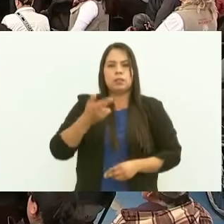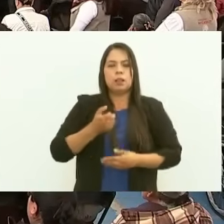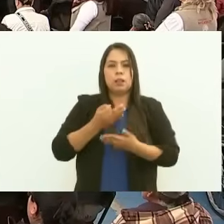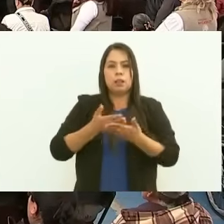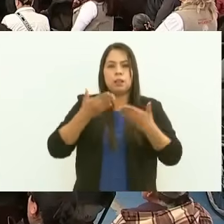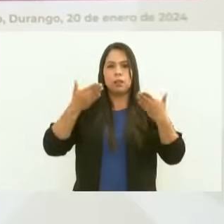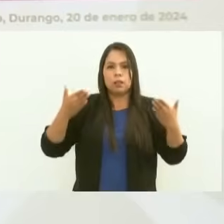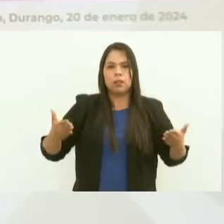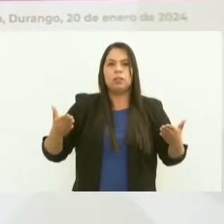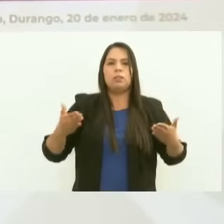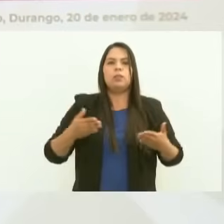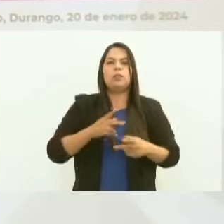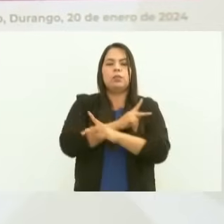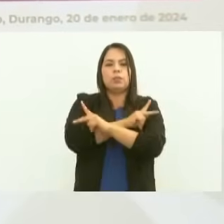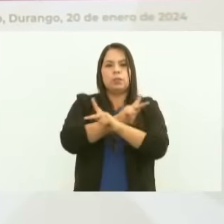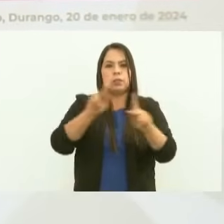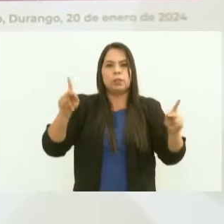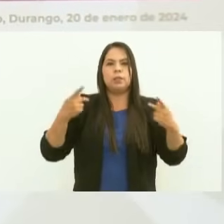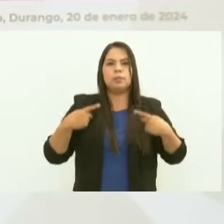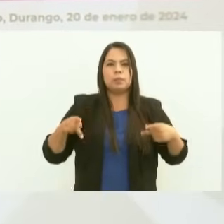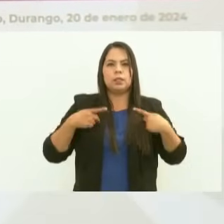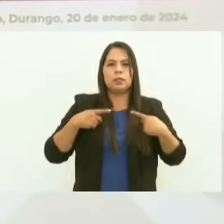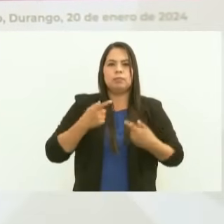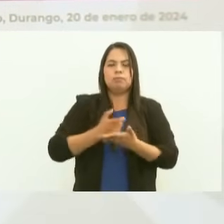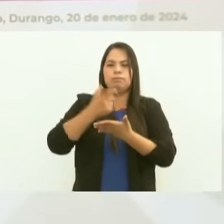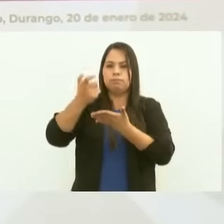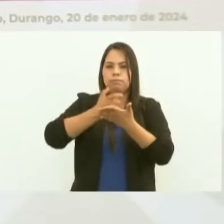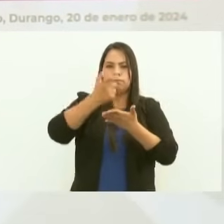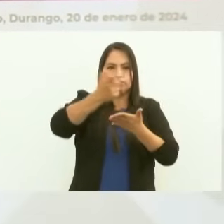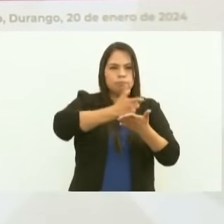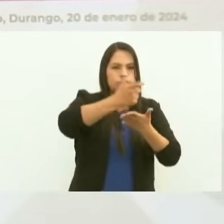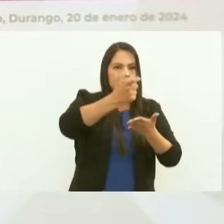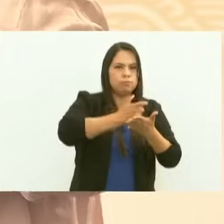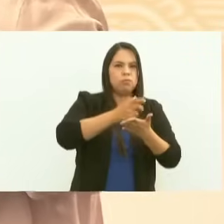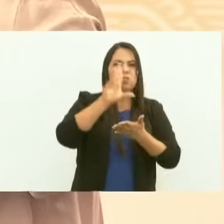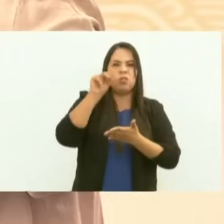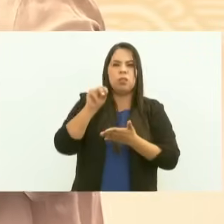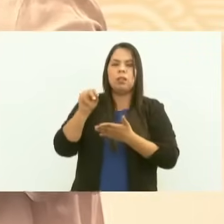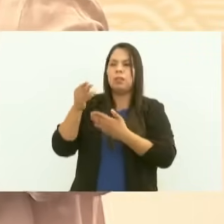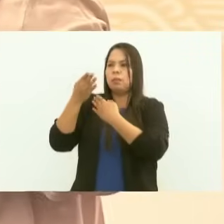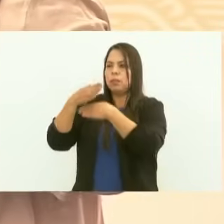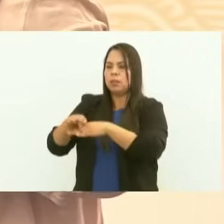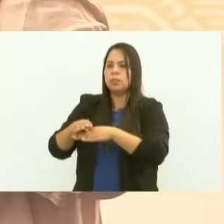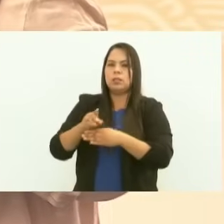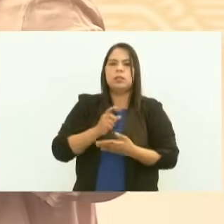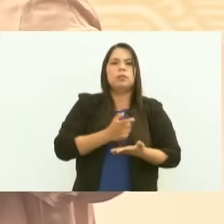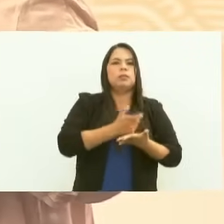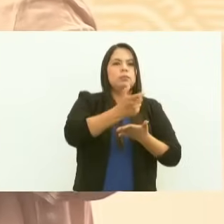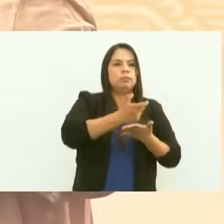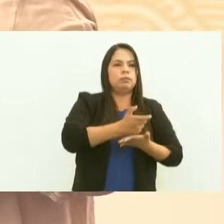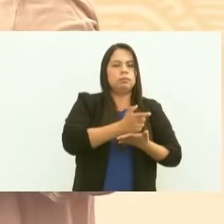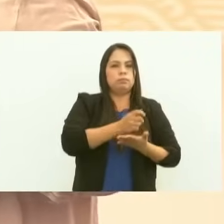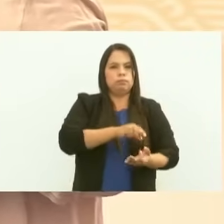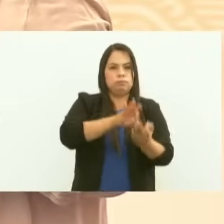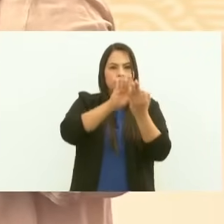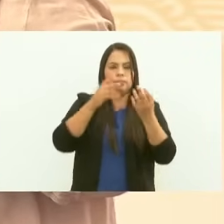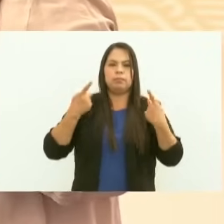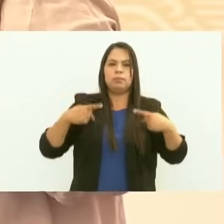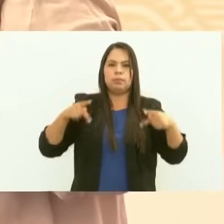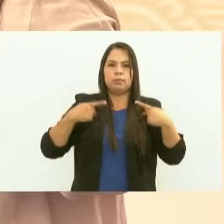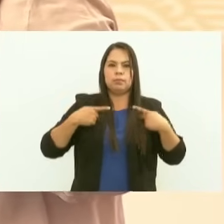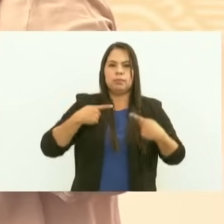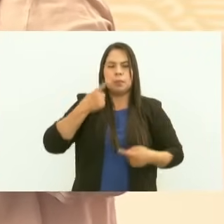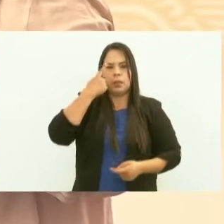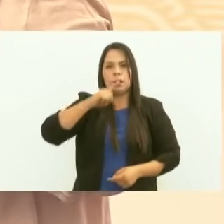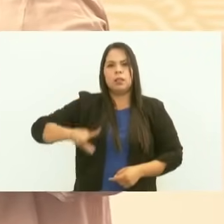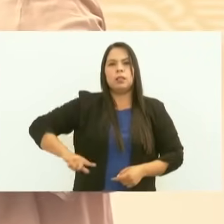a todas y todos ustedes de manera directa y sin intermediarios. Bajo esta línea directa de gobernar para el pueblo y